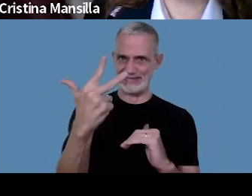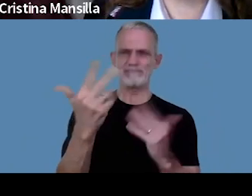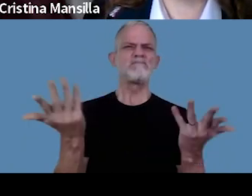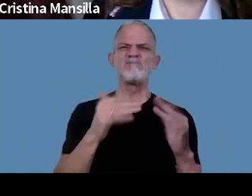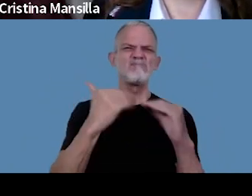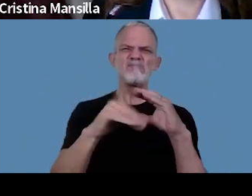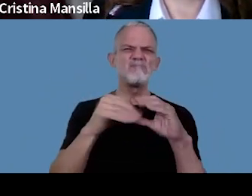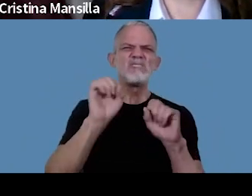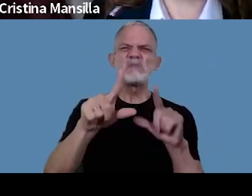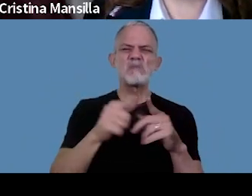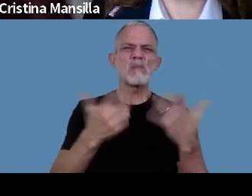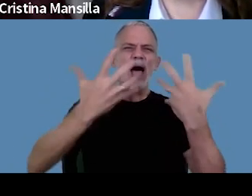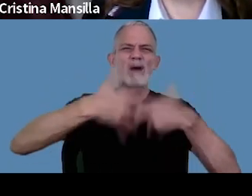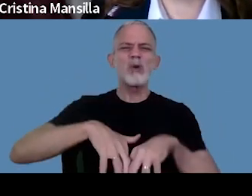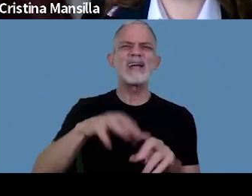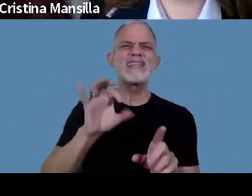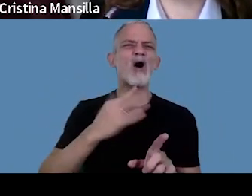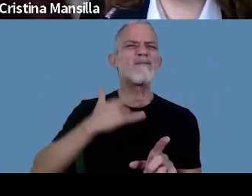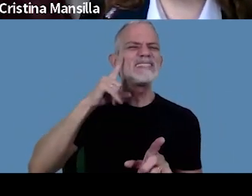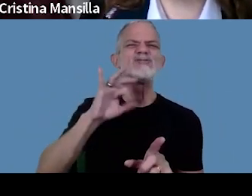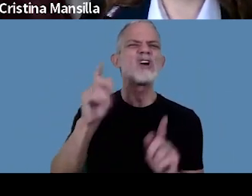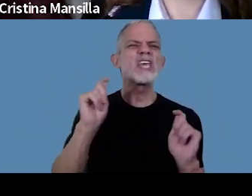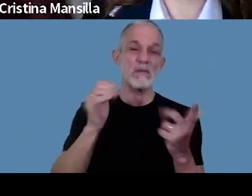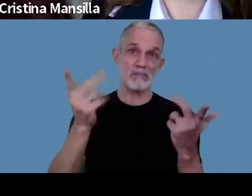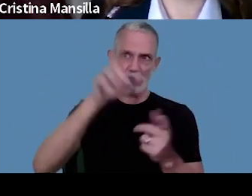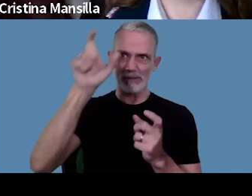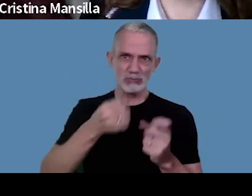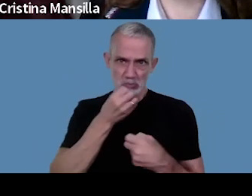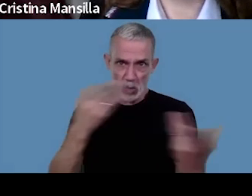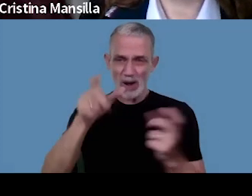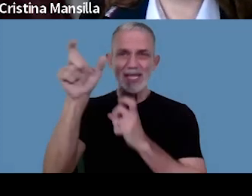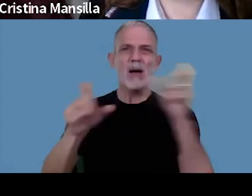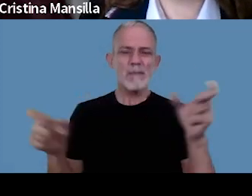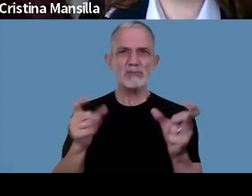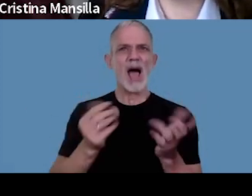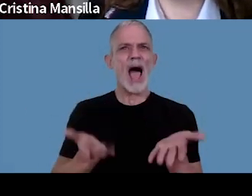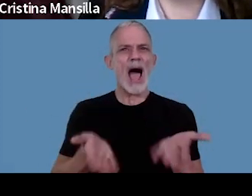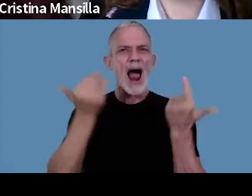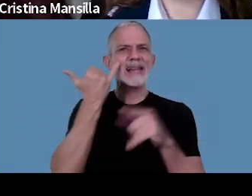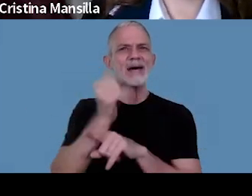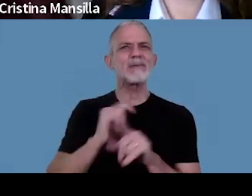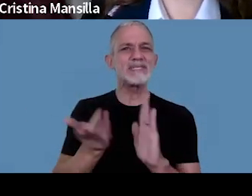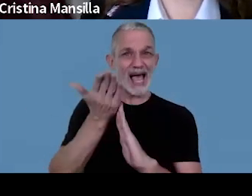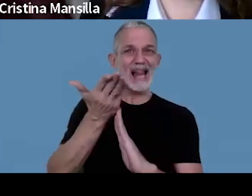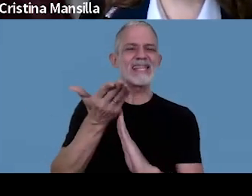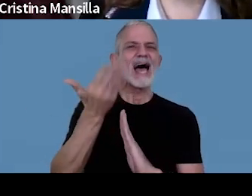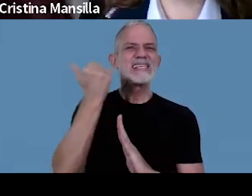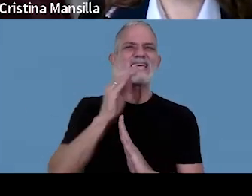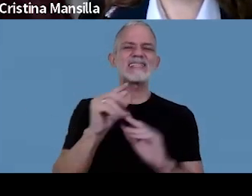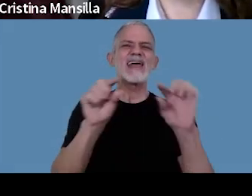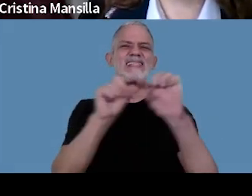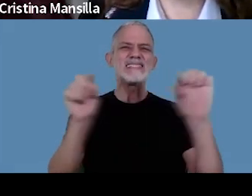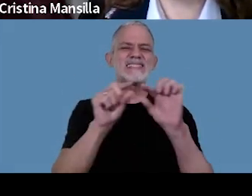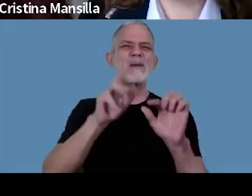notificación de oficios? Todo aquel contribuyente que tenga el alta en sistema registral de las